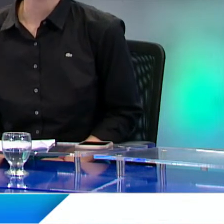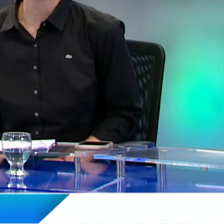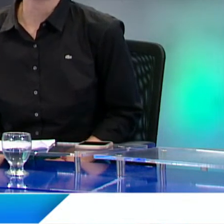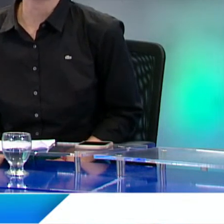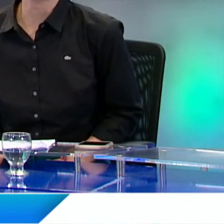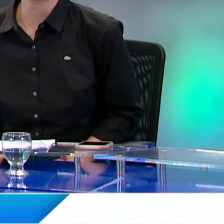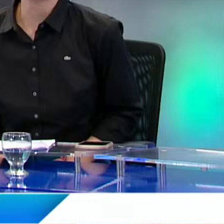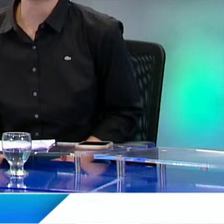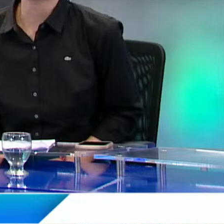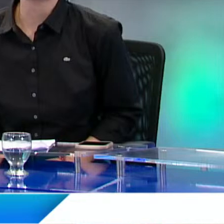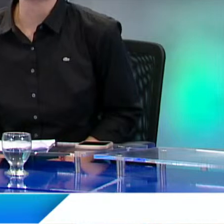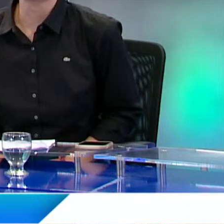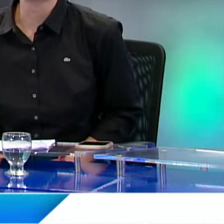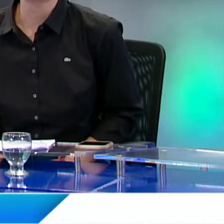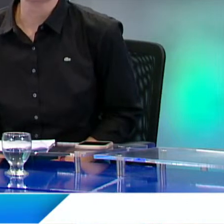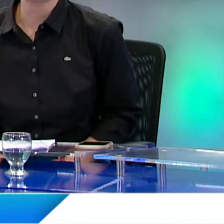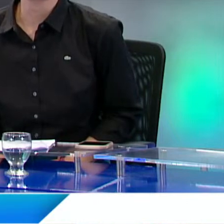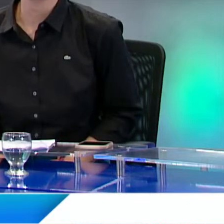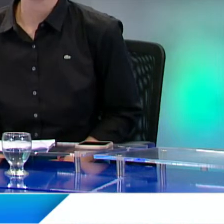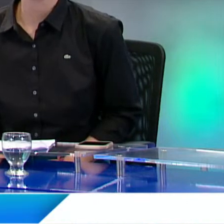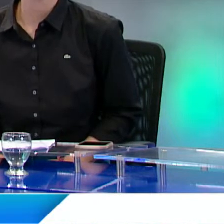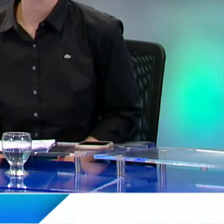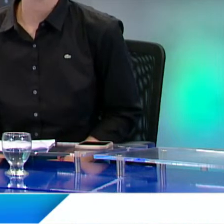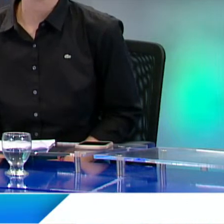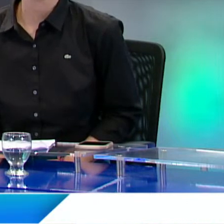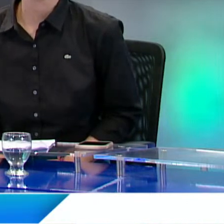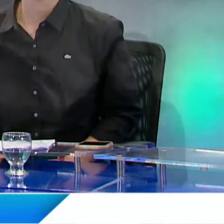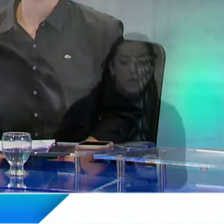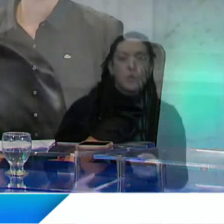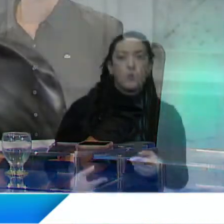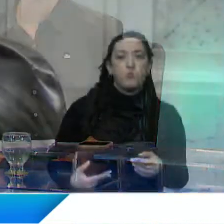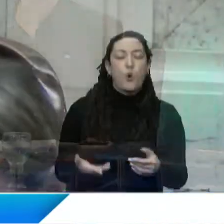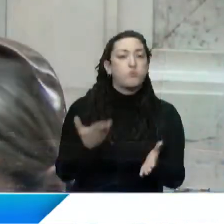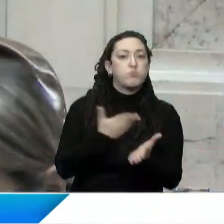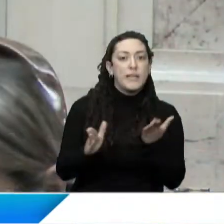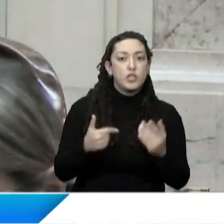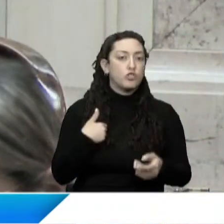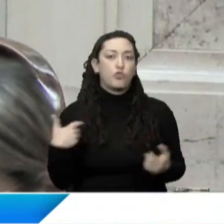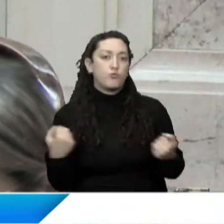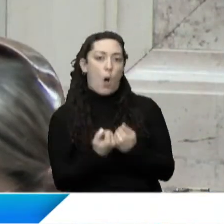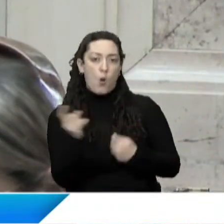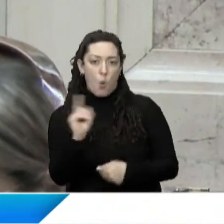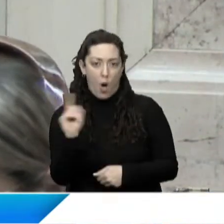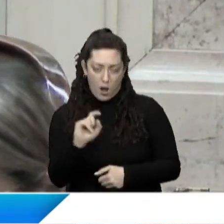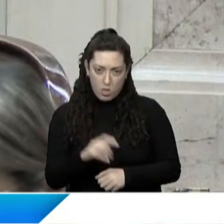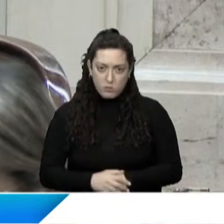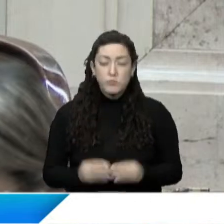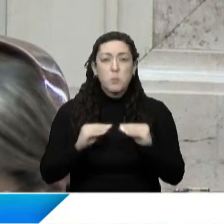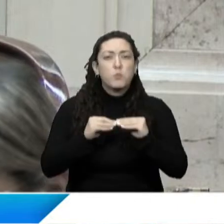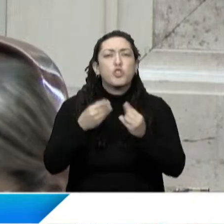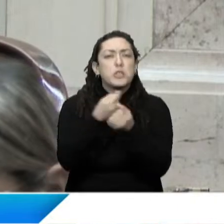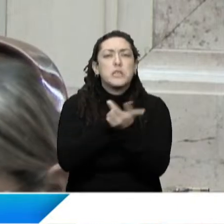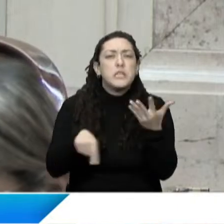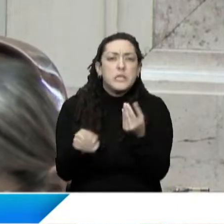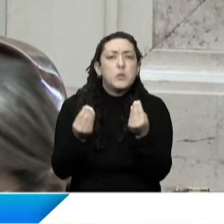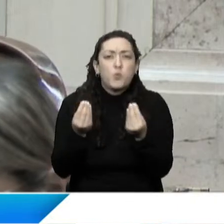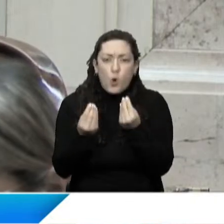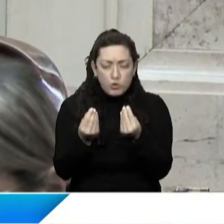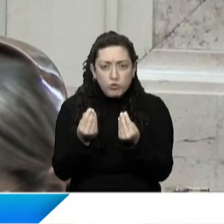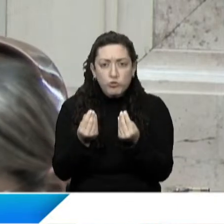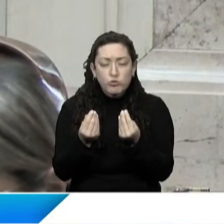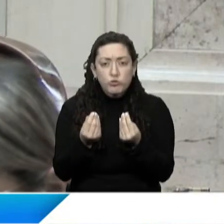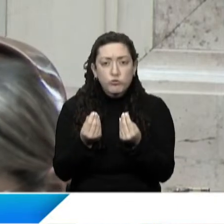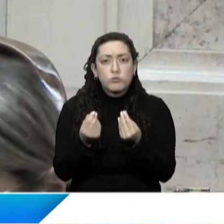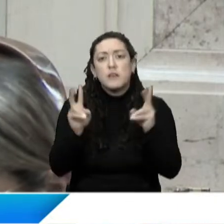continuidad de la ley emanada por el Congreso Nacional. Creo que las razones invocadas, las